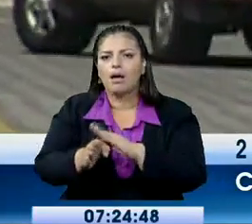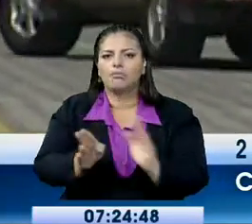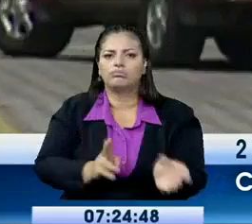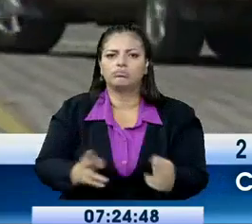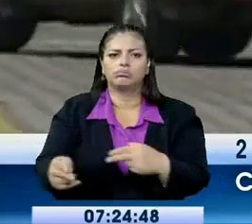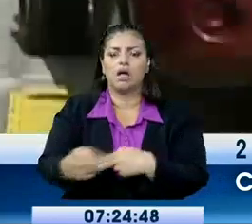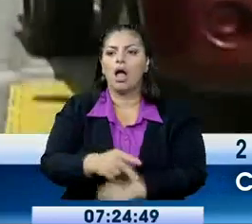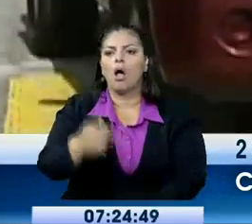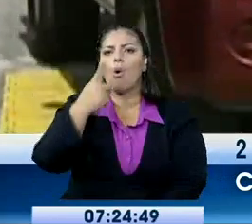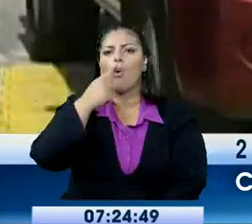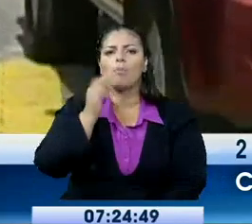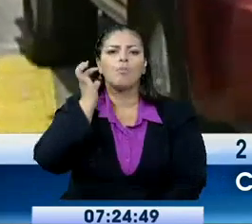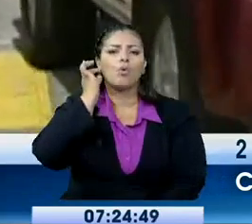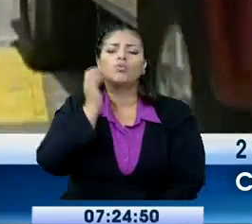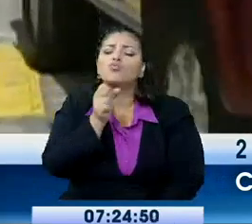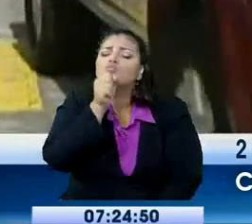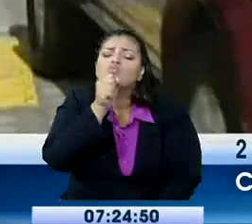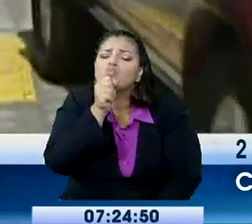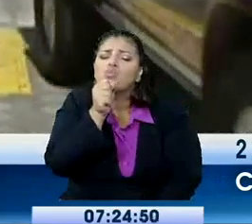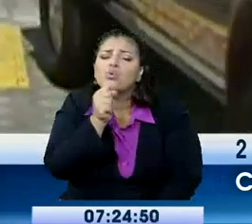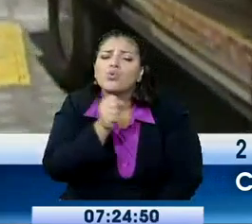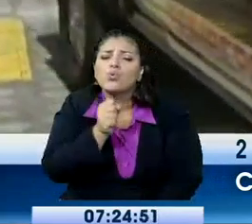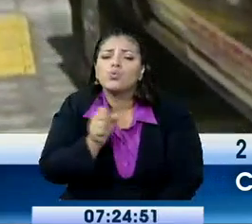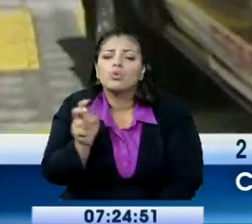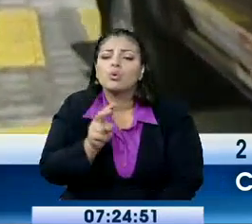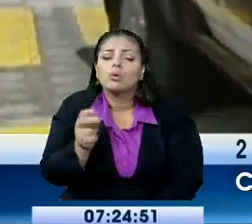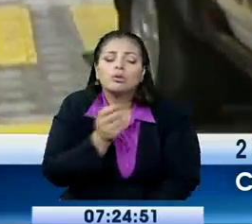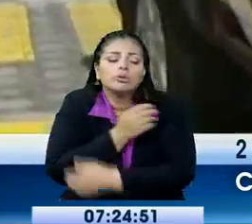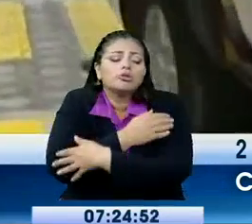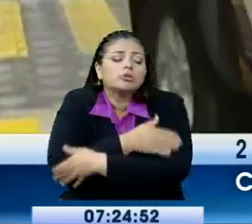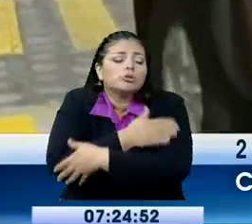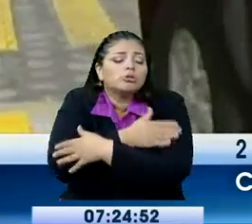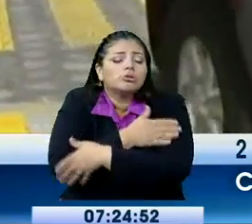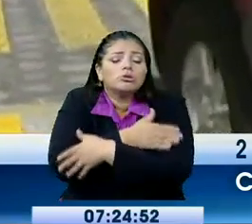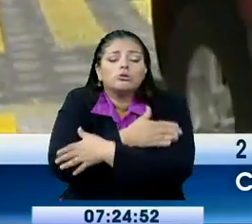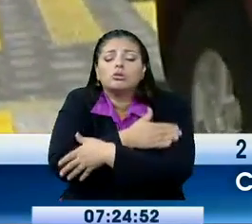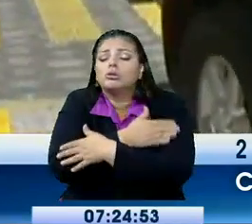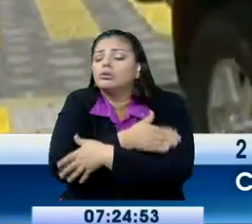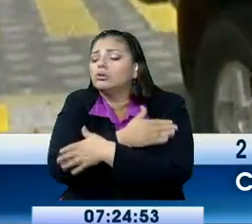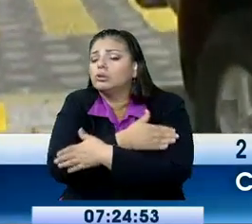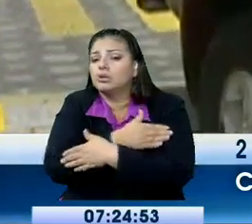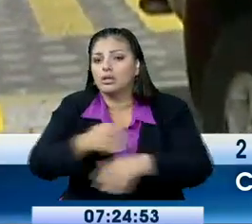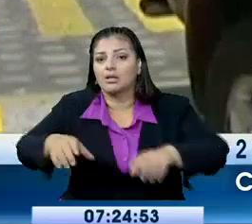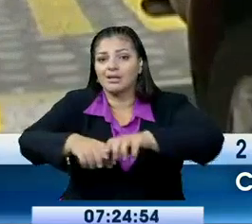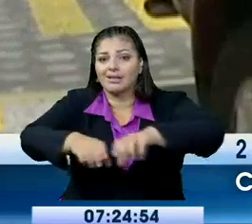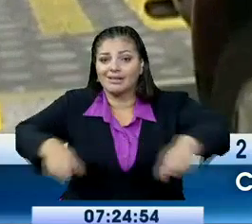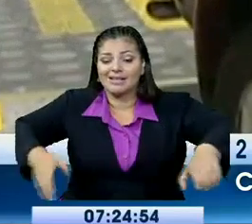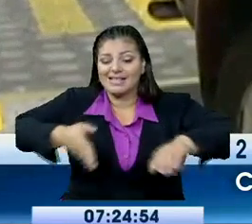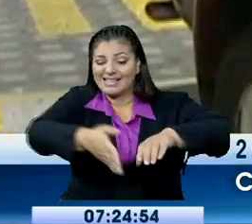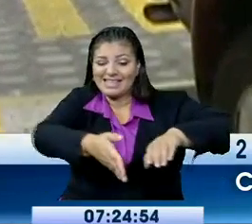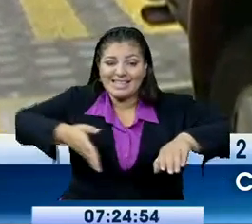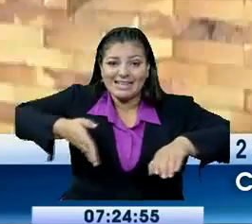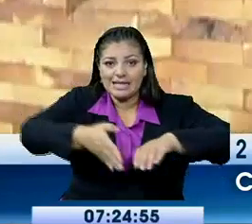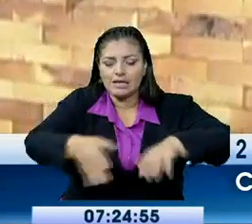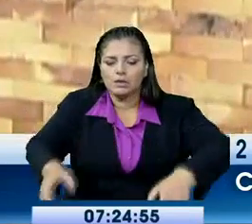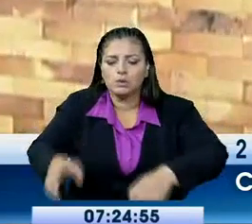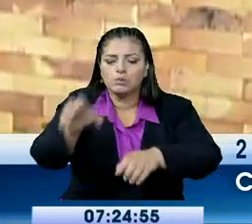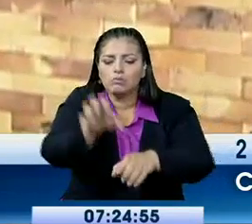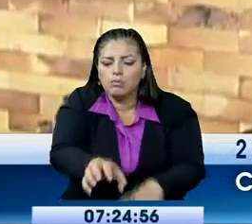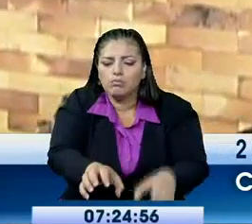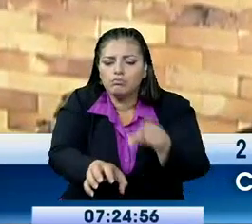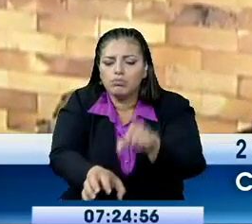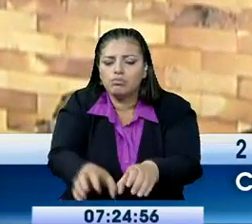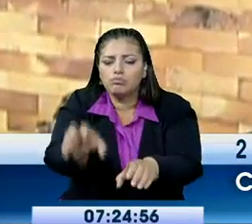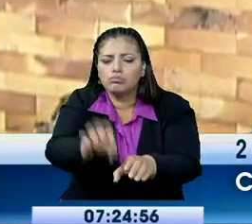recibir calor. Sin embargo, se presume que no se percataron y olvidaron de apagar el fuego, lo que ocasionó su muerte. Por producto de